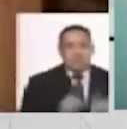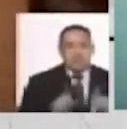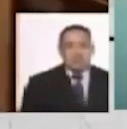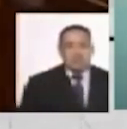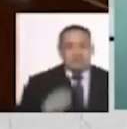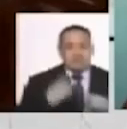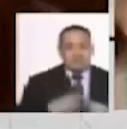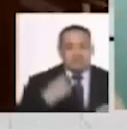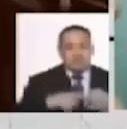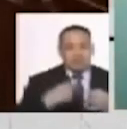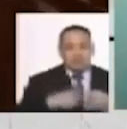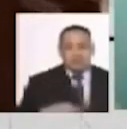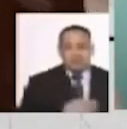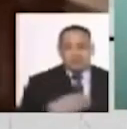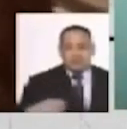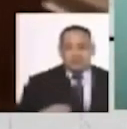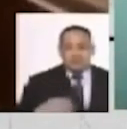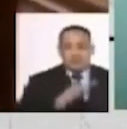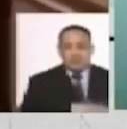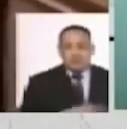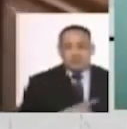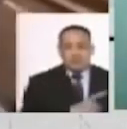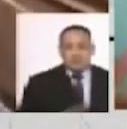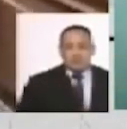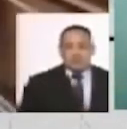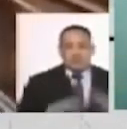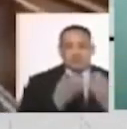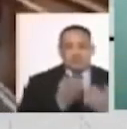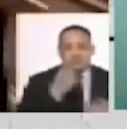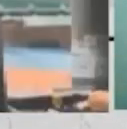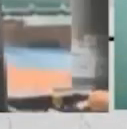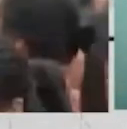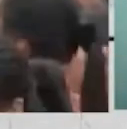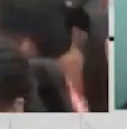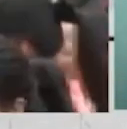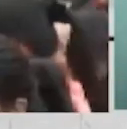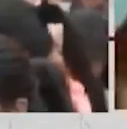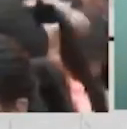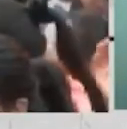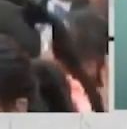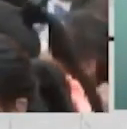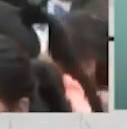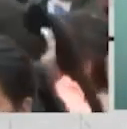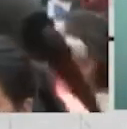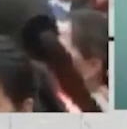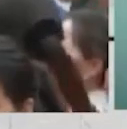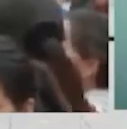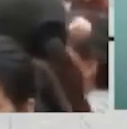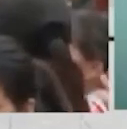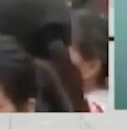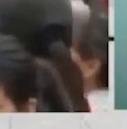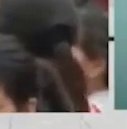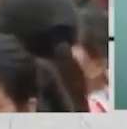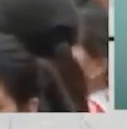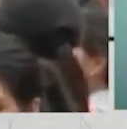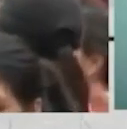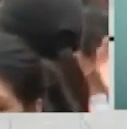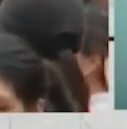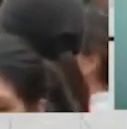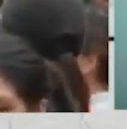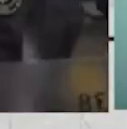¿No? Y este señor era un maestro que había hecho una huelga, que era un campesino, ¿no? Entonces estaba ahí, en ese